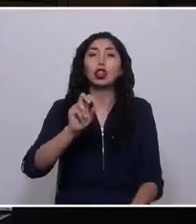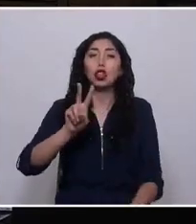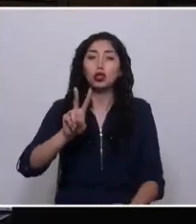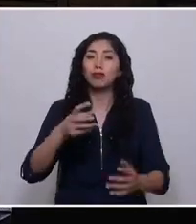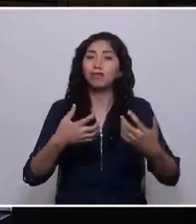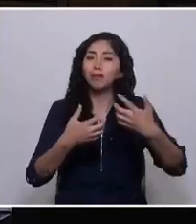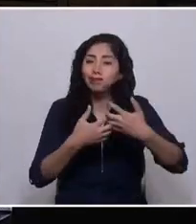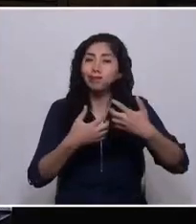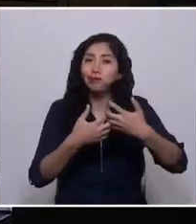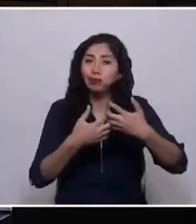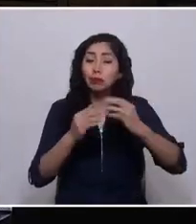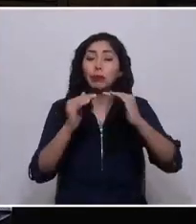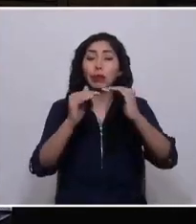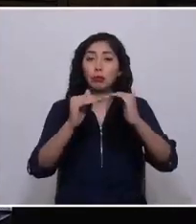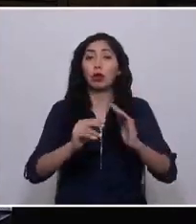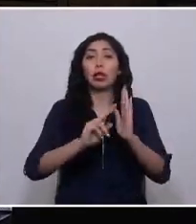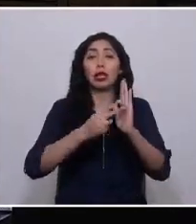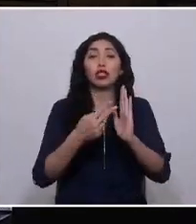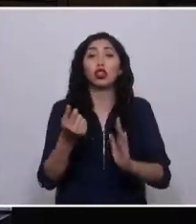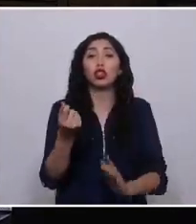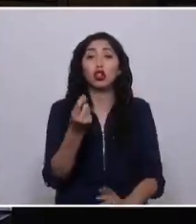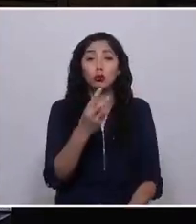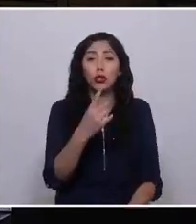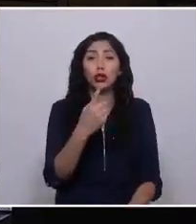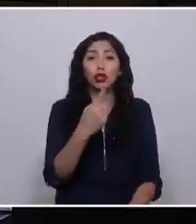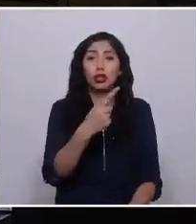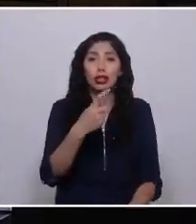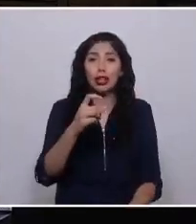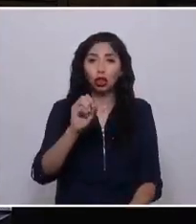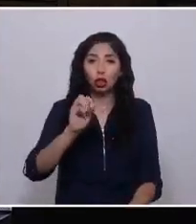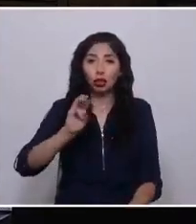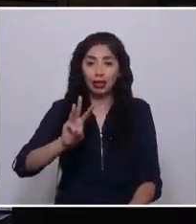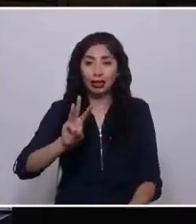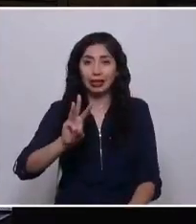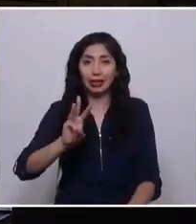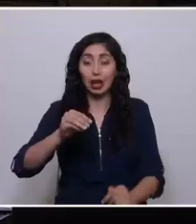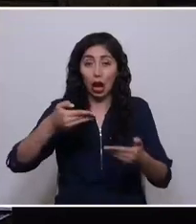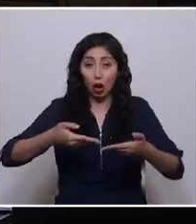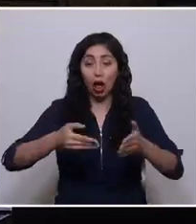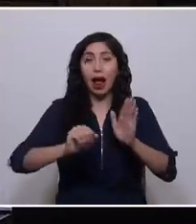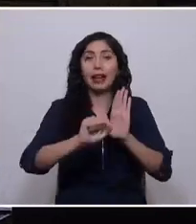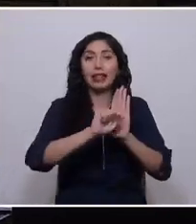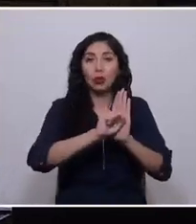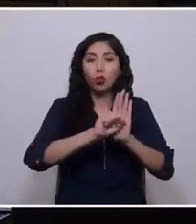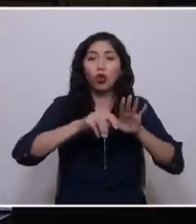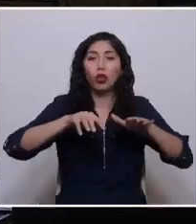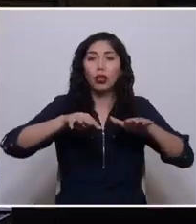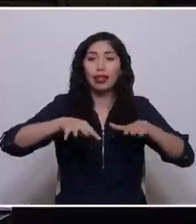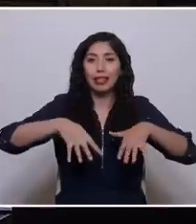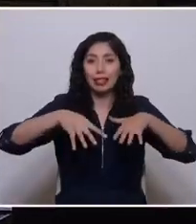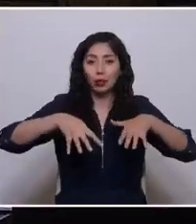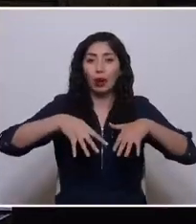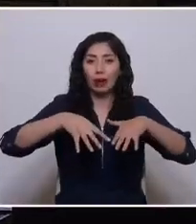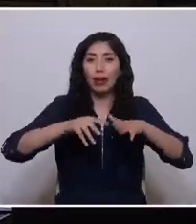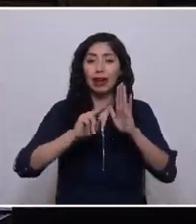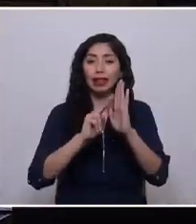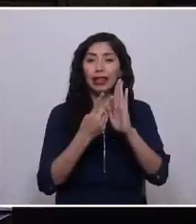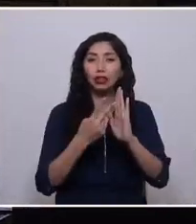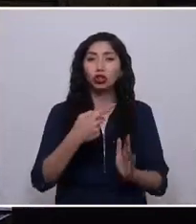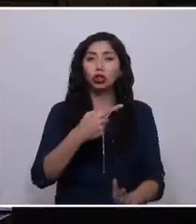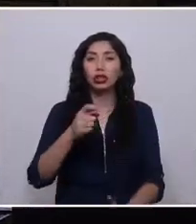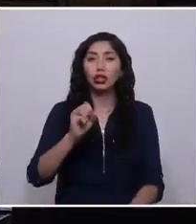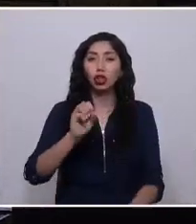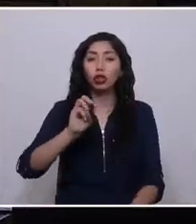la indicación número 103. Estamos en el artículo 19. La indicación número 103 es